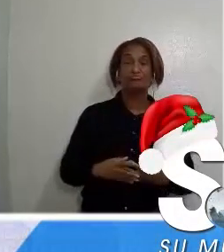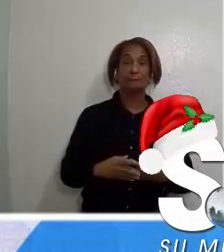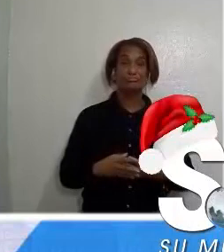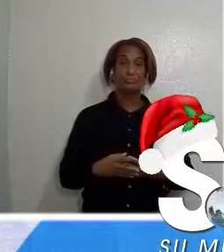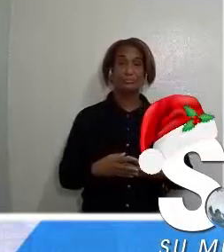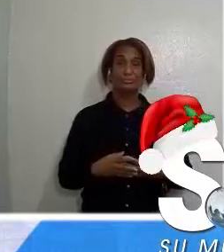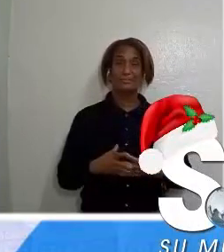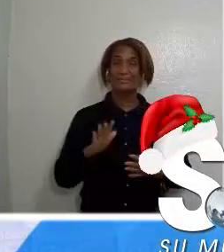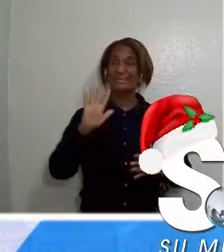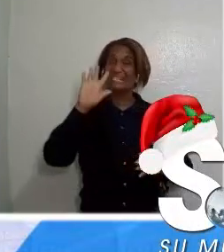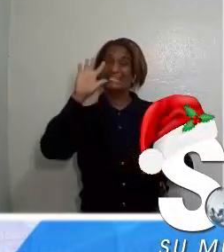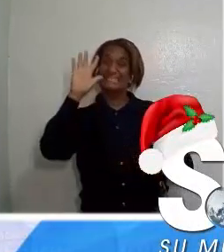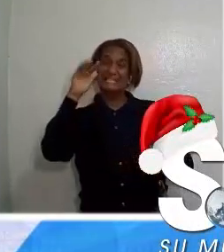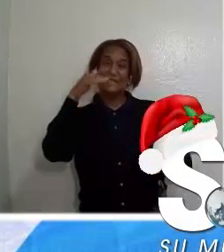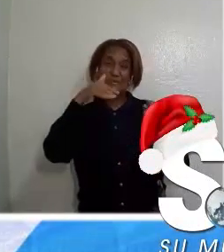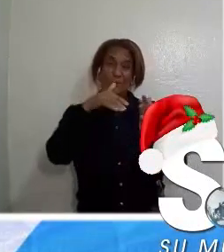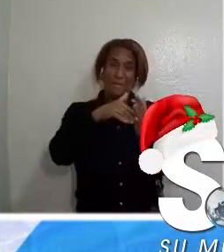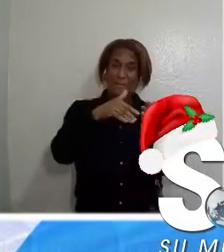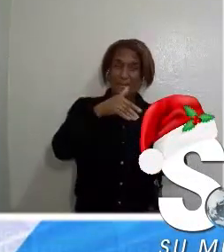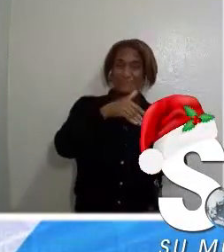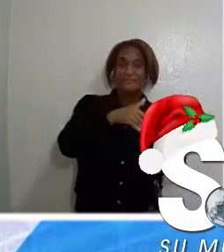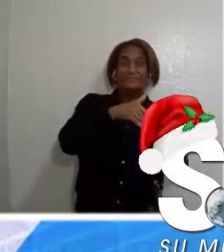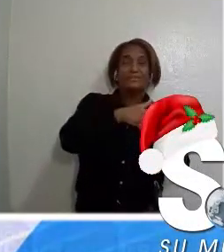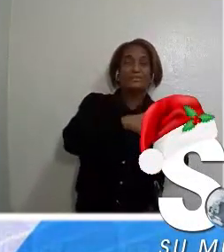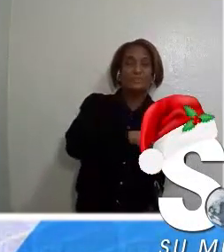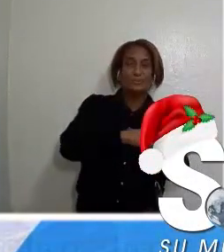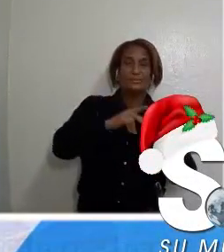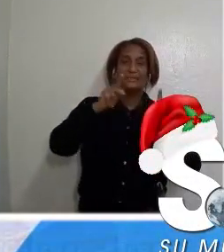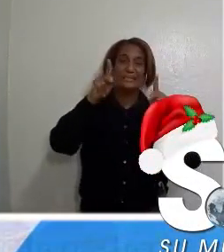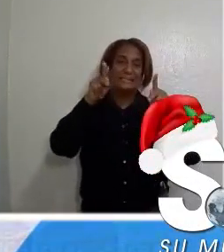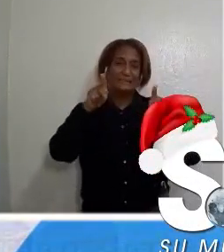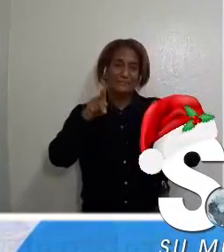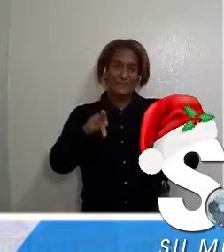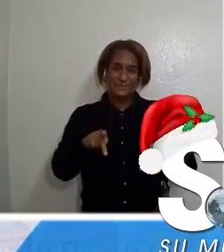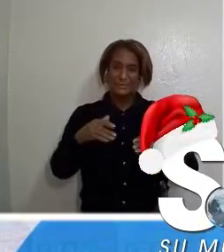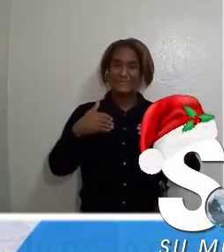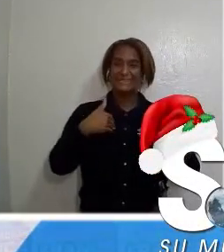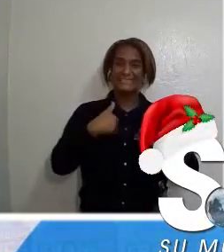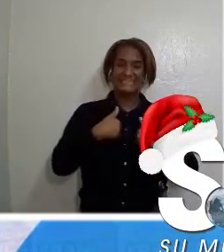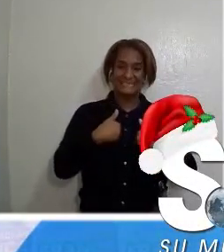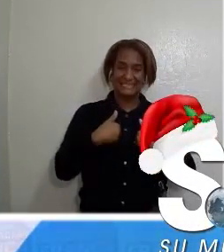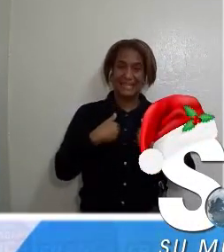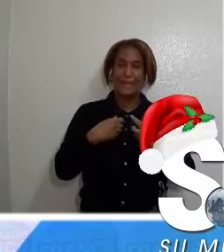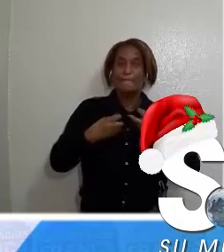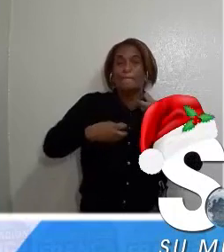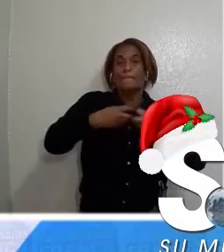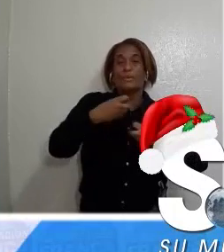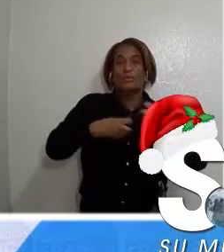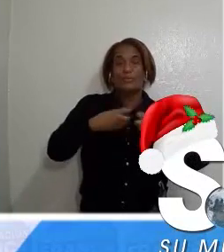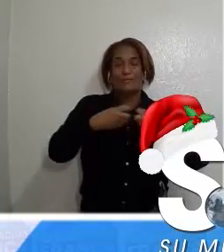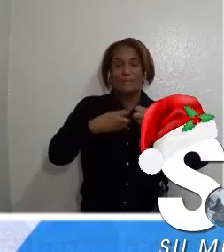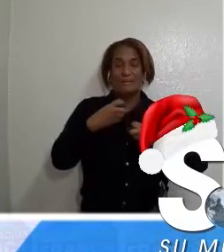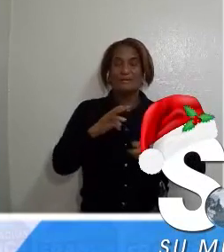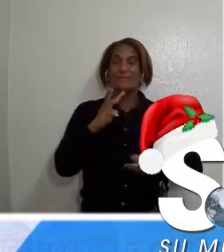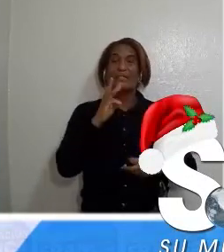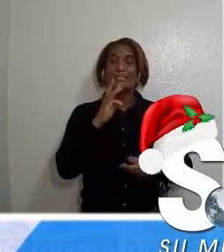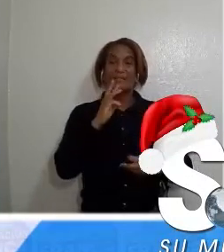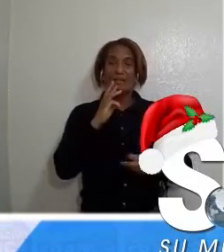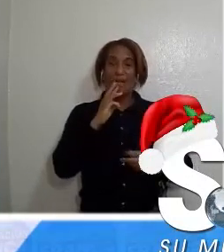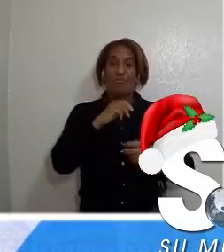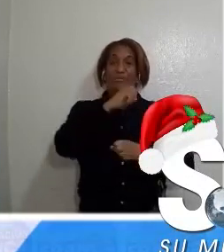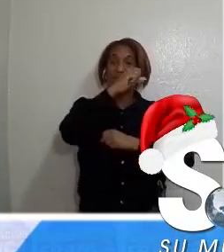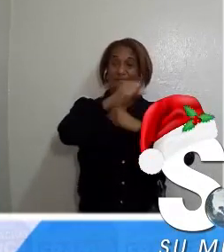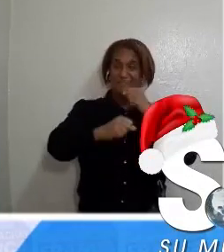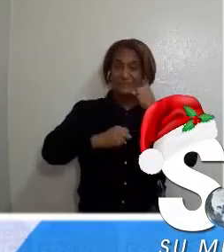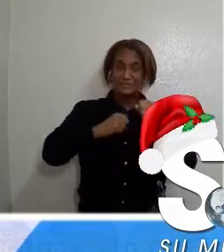familia a la descomposición que vive la sociedad dominicana donde él dice que no le eches la culpa a